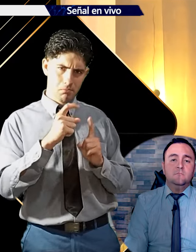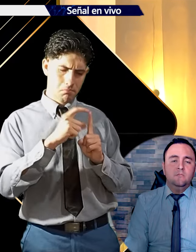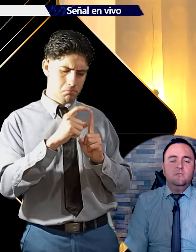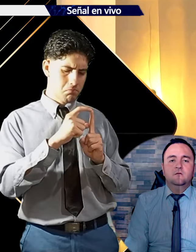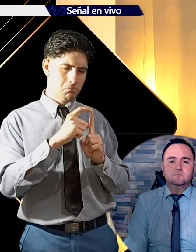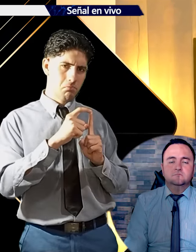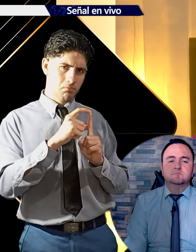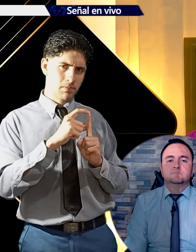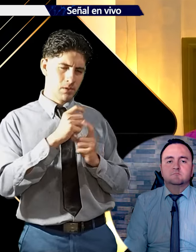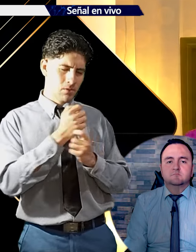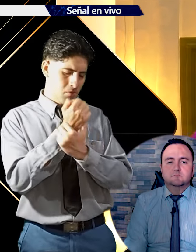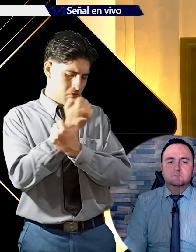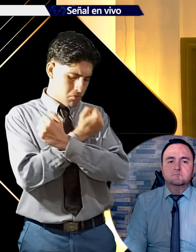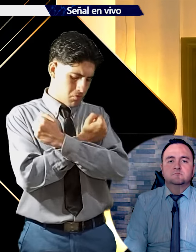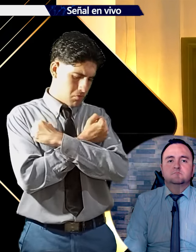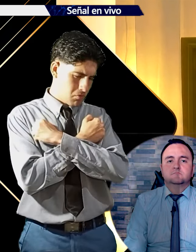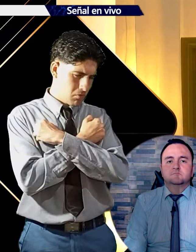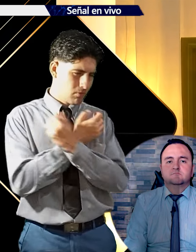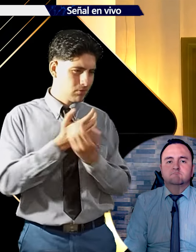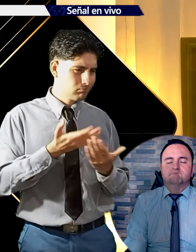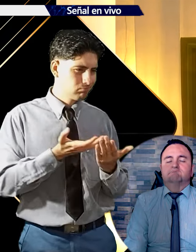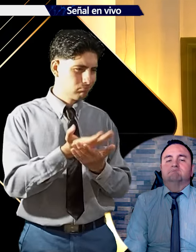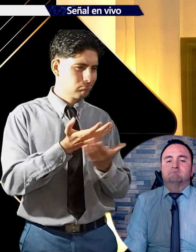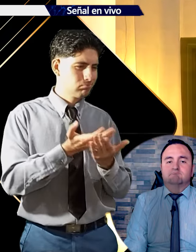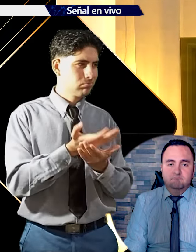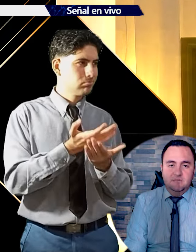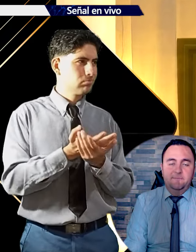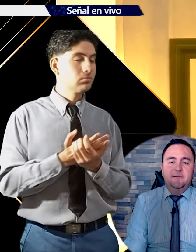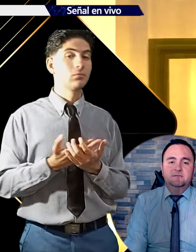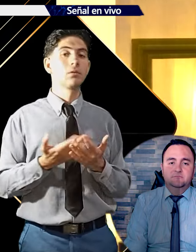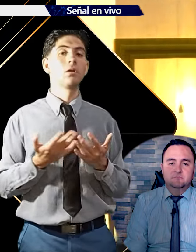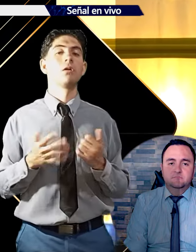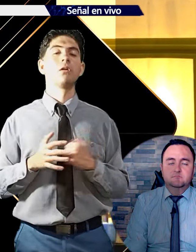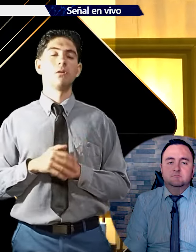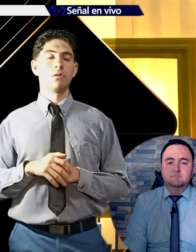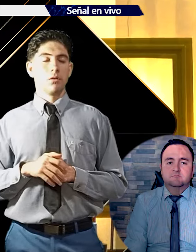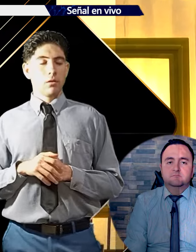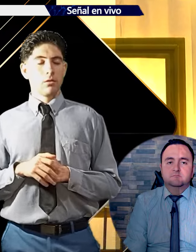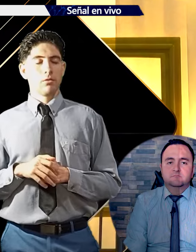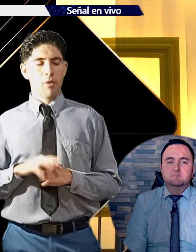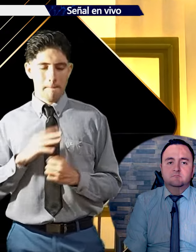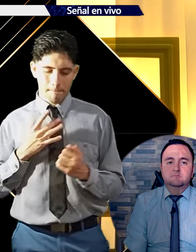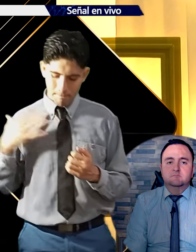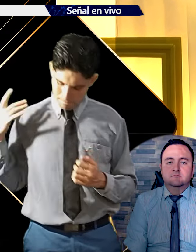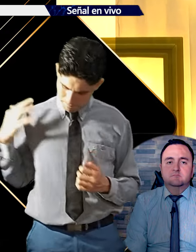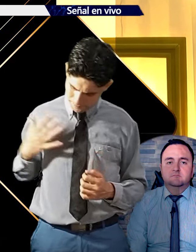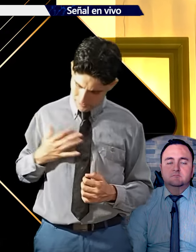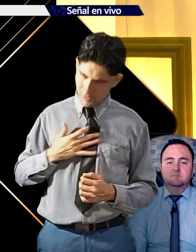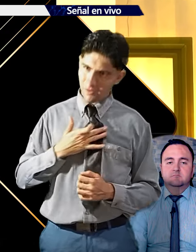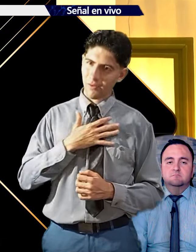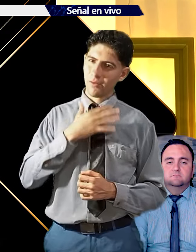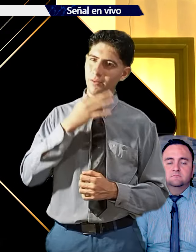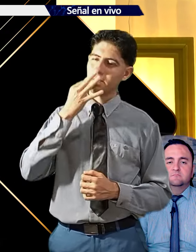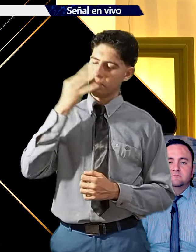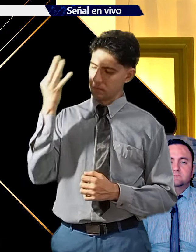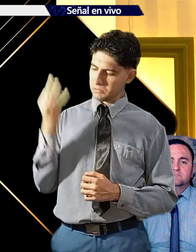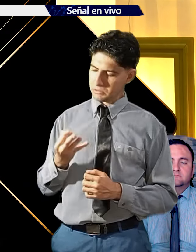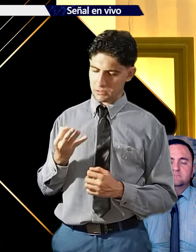eran palabras poderosas, eran palabras que lo exhortaban a uno con amor, con misericordia, y como que vivían eso que dice la Biblia,